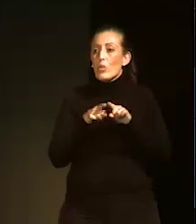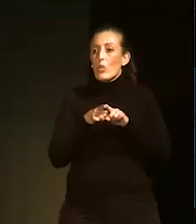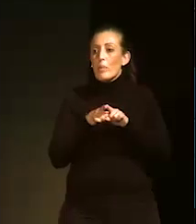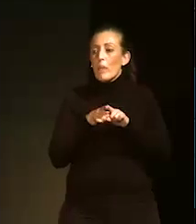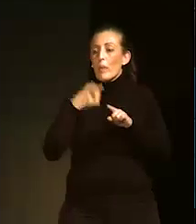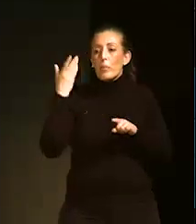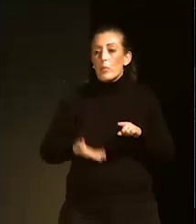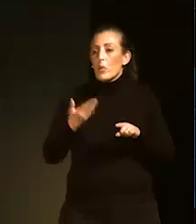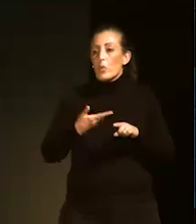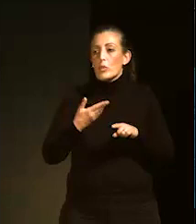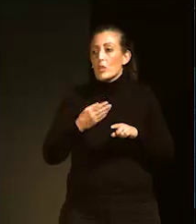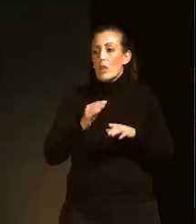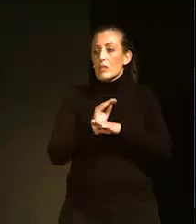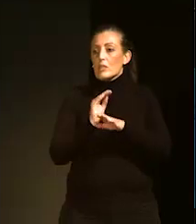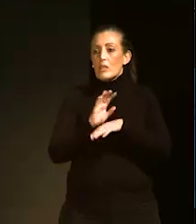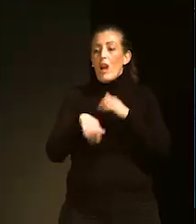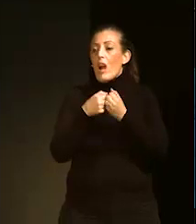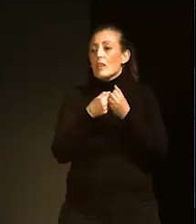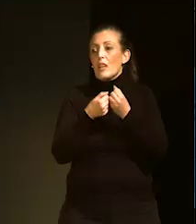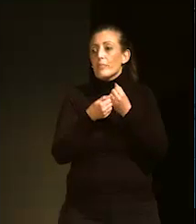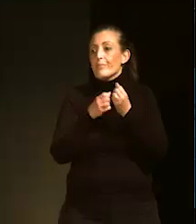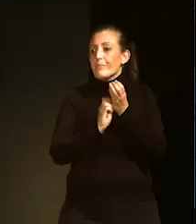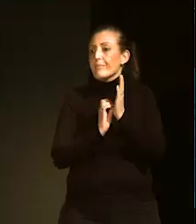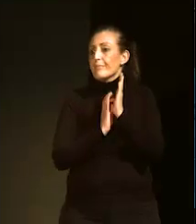sostiene y llega hasta las ramas